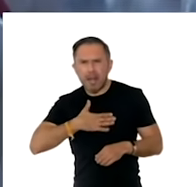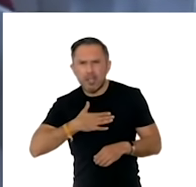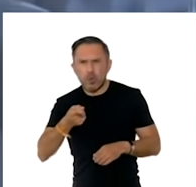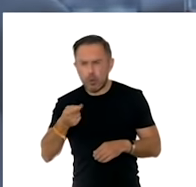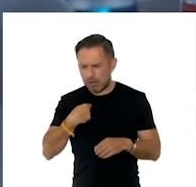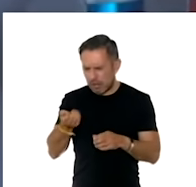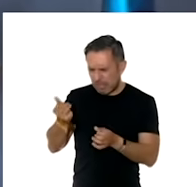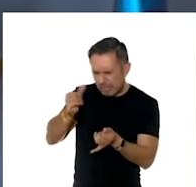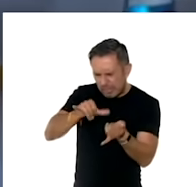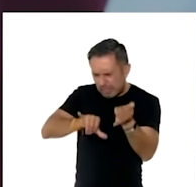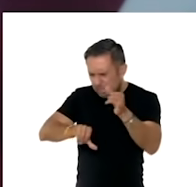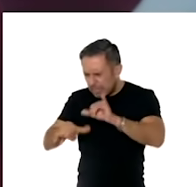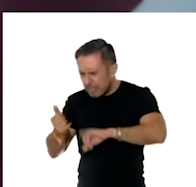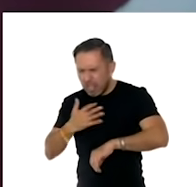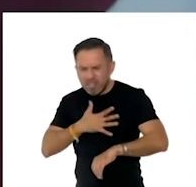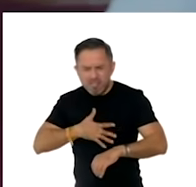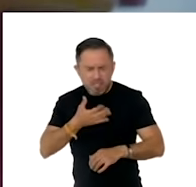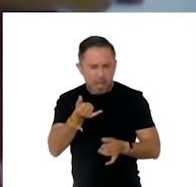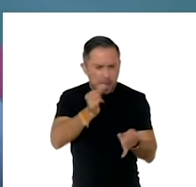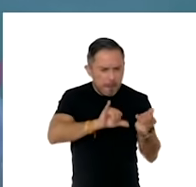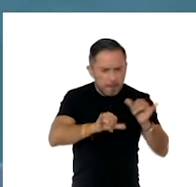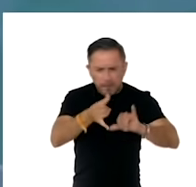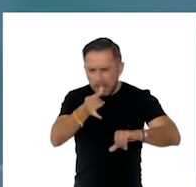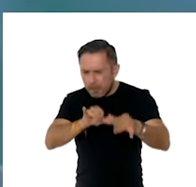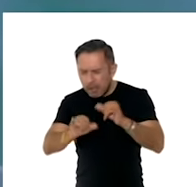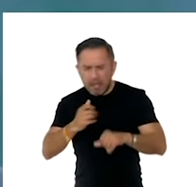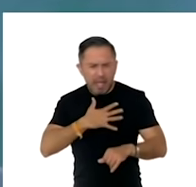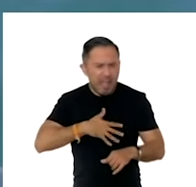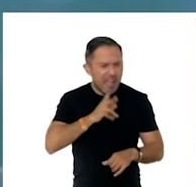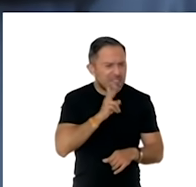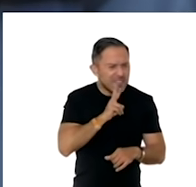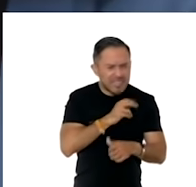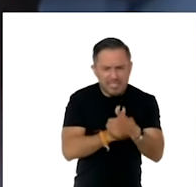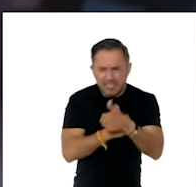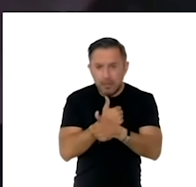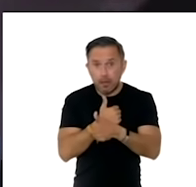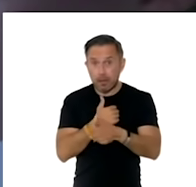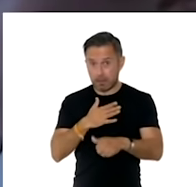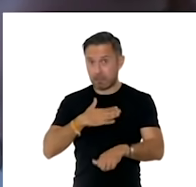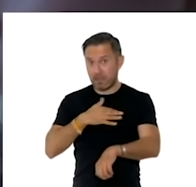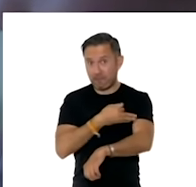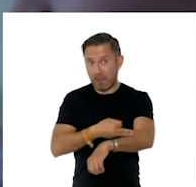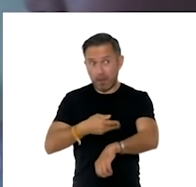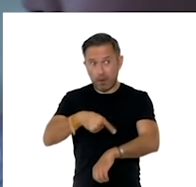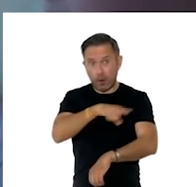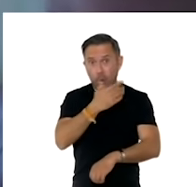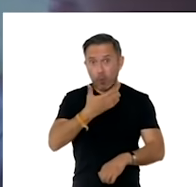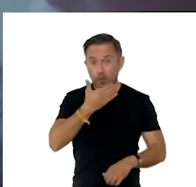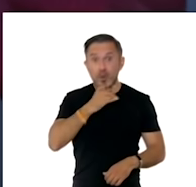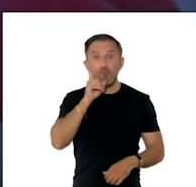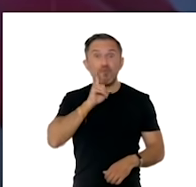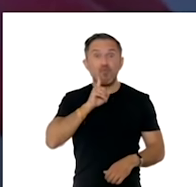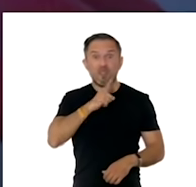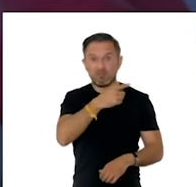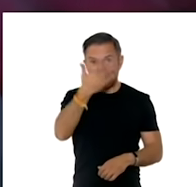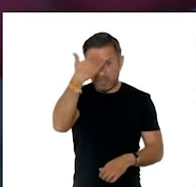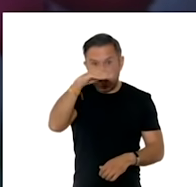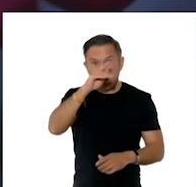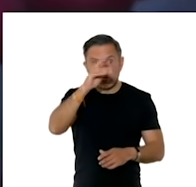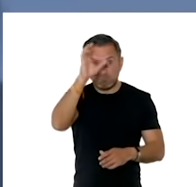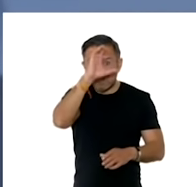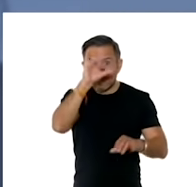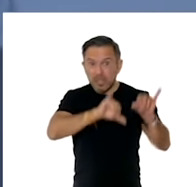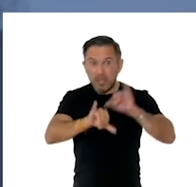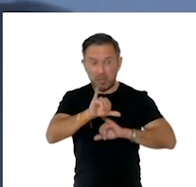explorando todo lo que me encontraba a mi paso. En mi familia no era tan común que alguna mujer estudiara profesionalmente alguna ciencia